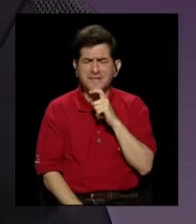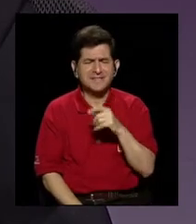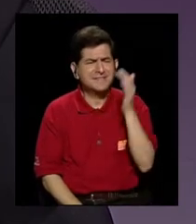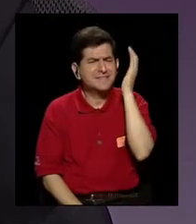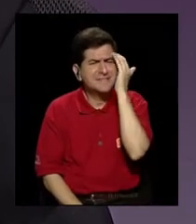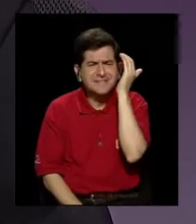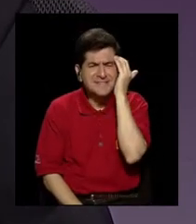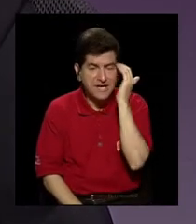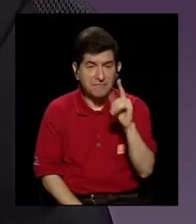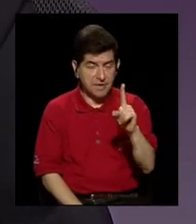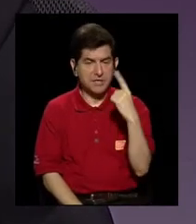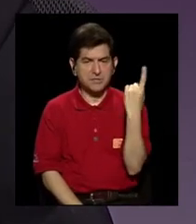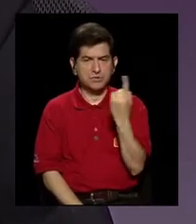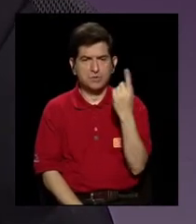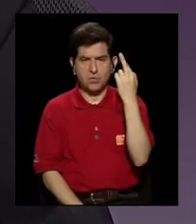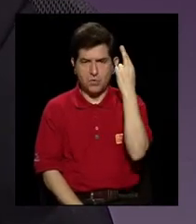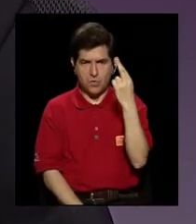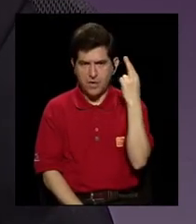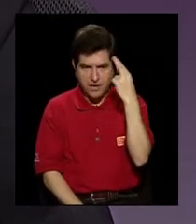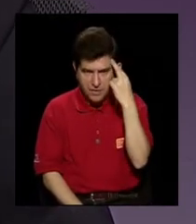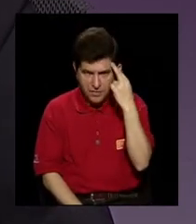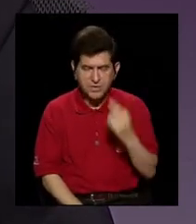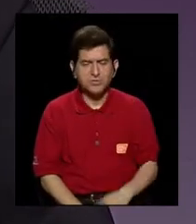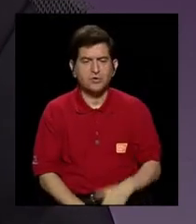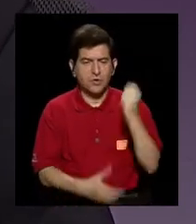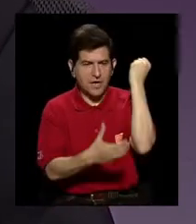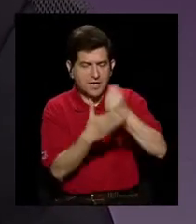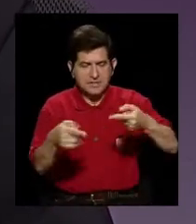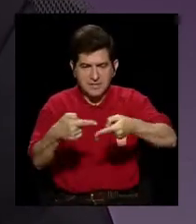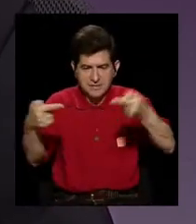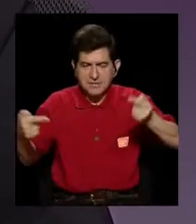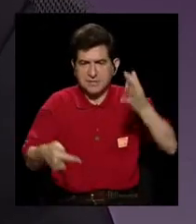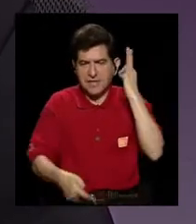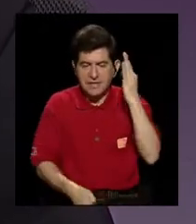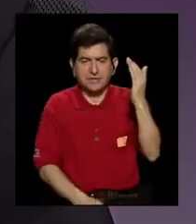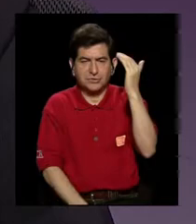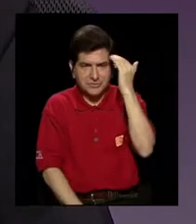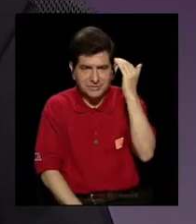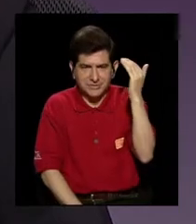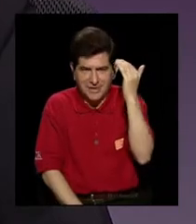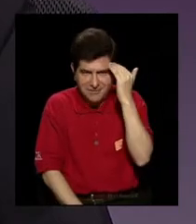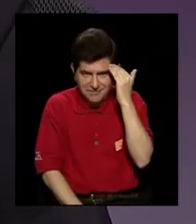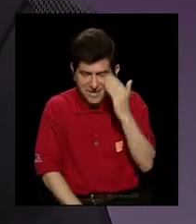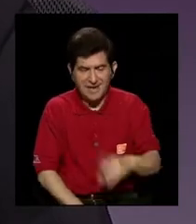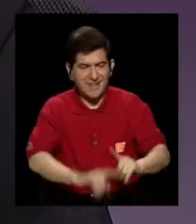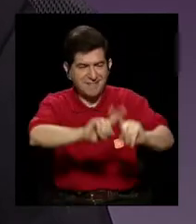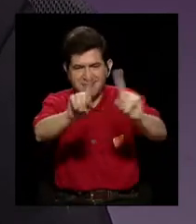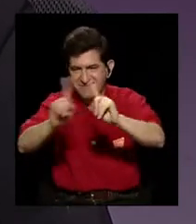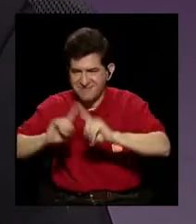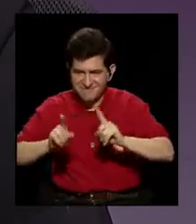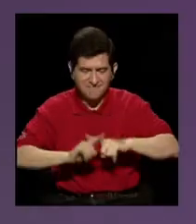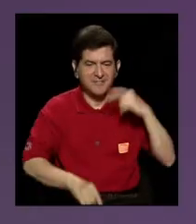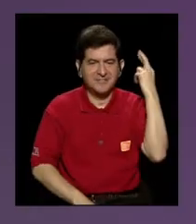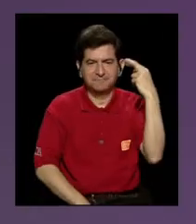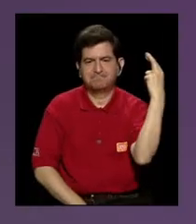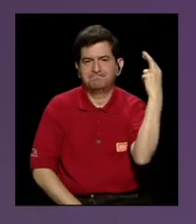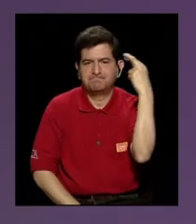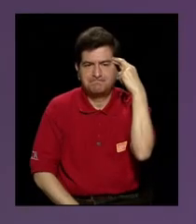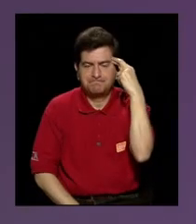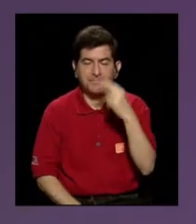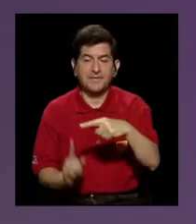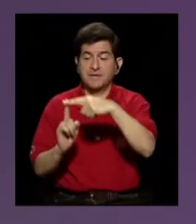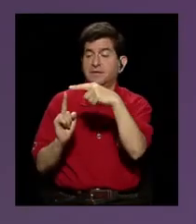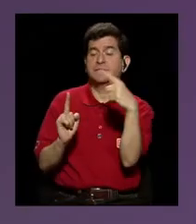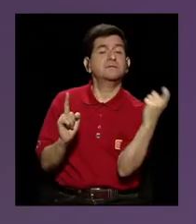si hubo una sola causa, porque en el caso del femicidio, como sabemos, son muchas las causas, que